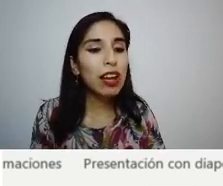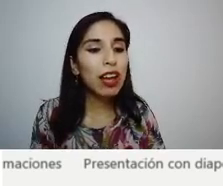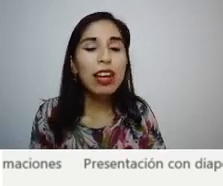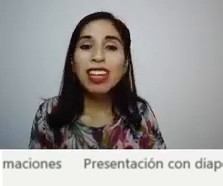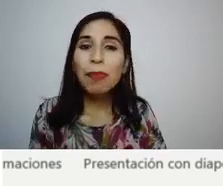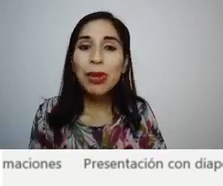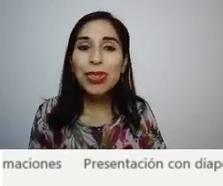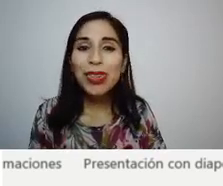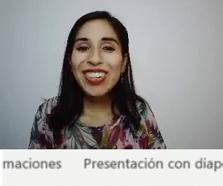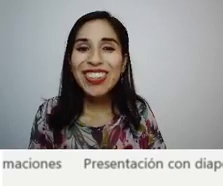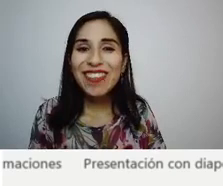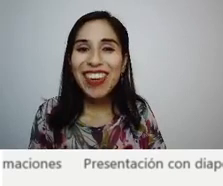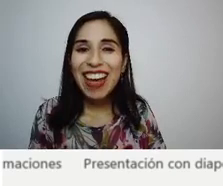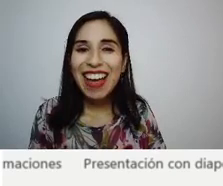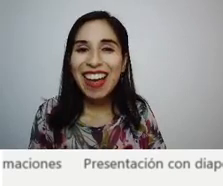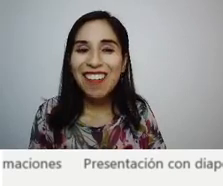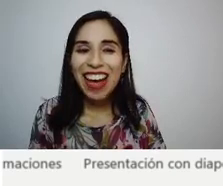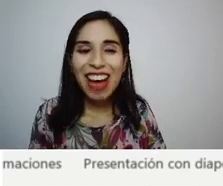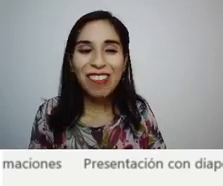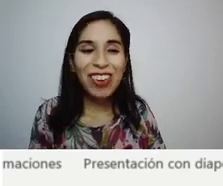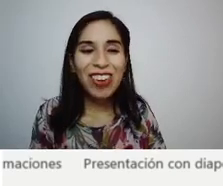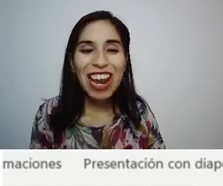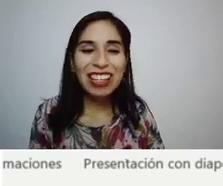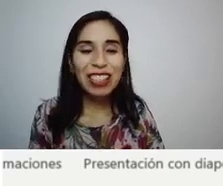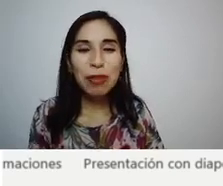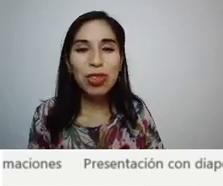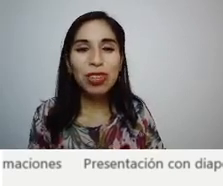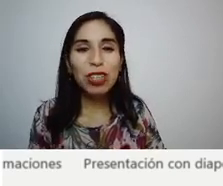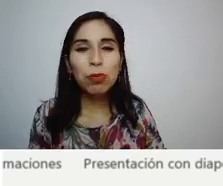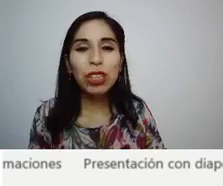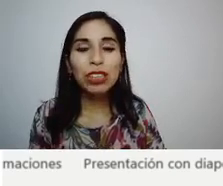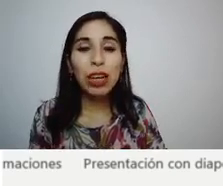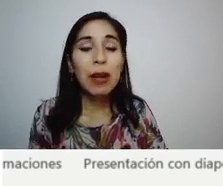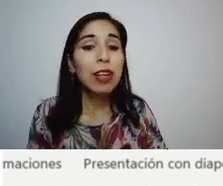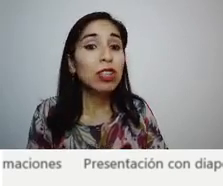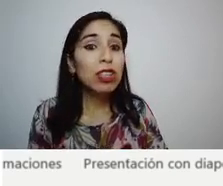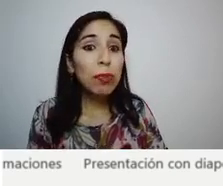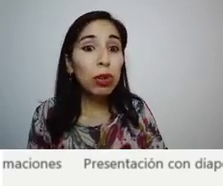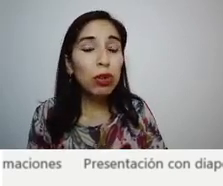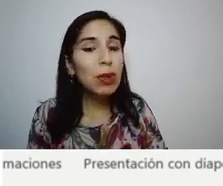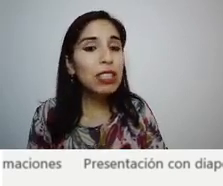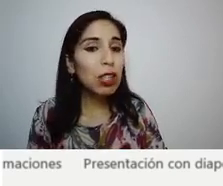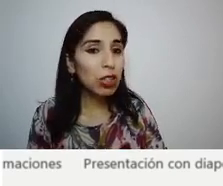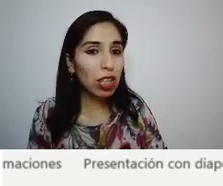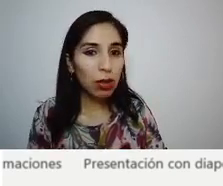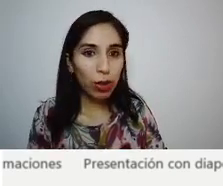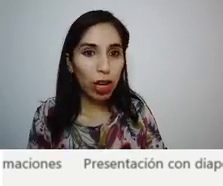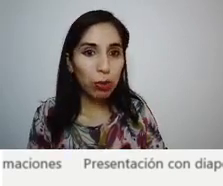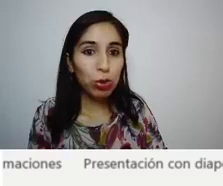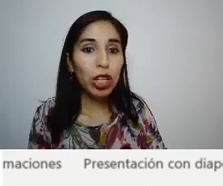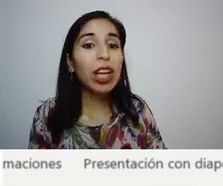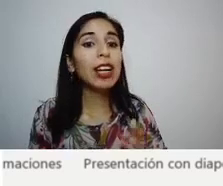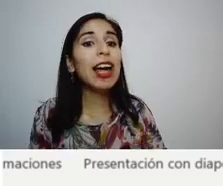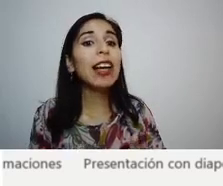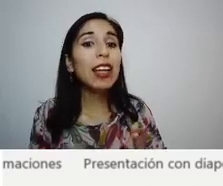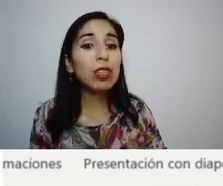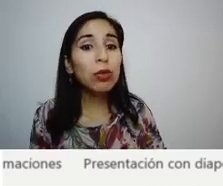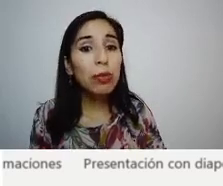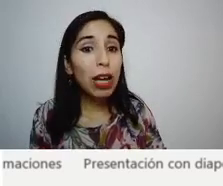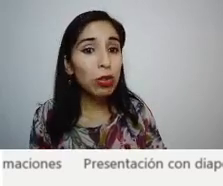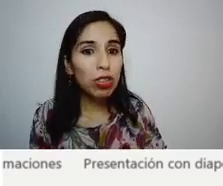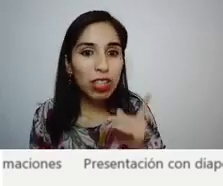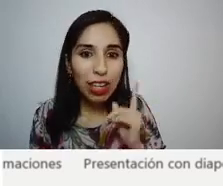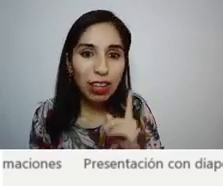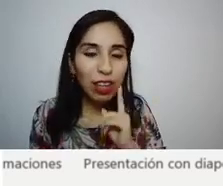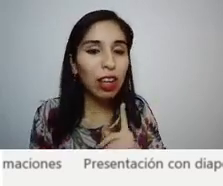roxana que pasto cordón de una hada no la también su respuesta no se preocupen si nos equivocamos errar es